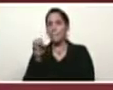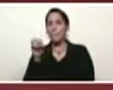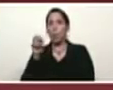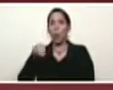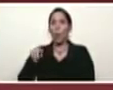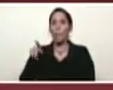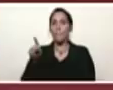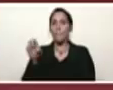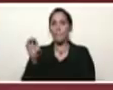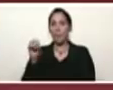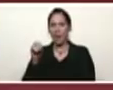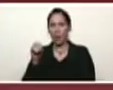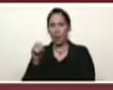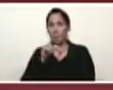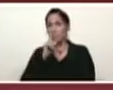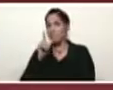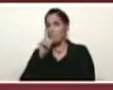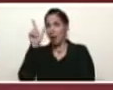mal.